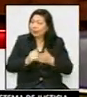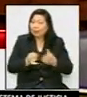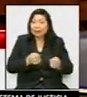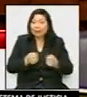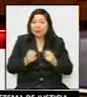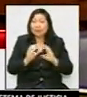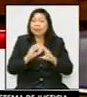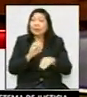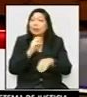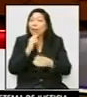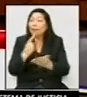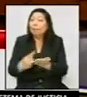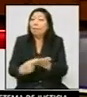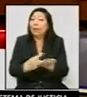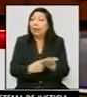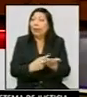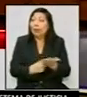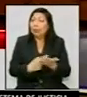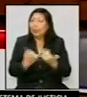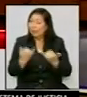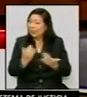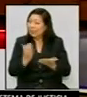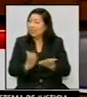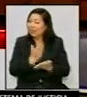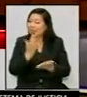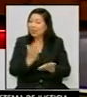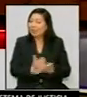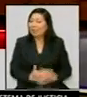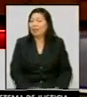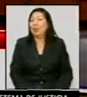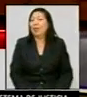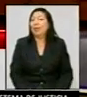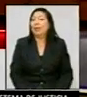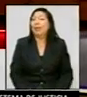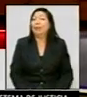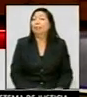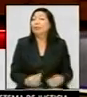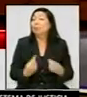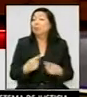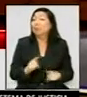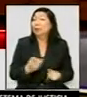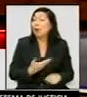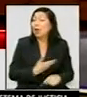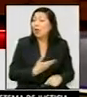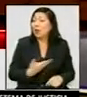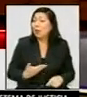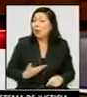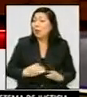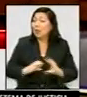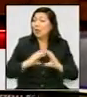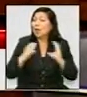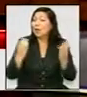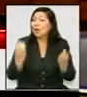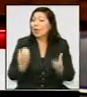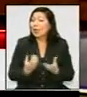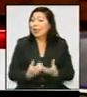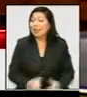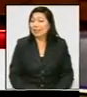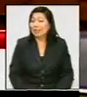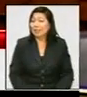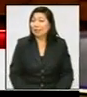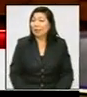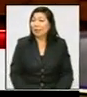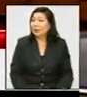mecanismos del consenso, pasa esto. Y estamos perdiendo la gobernabilidad del Parlamento.